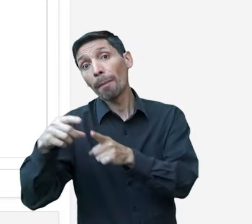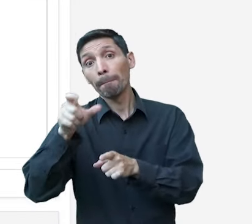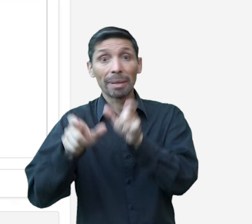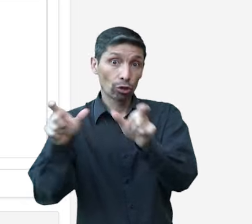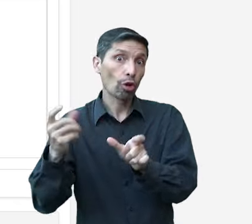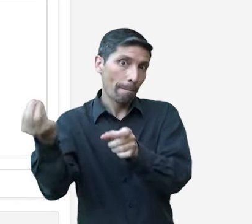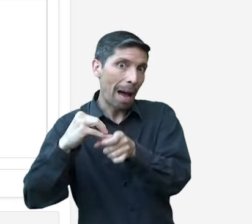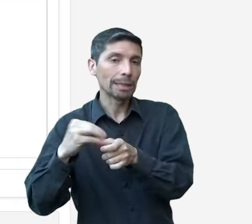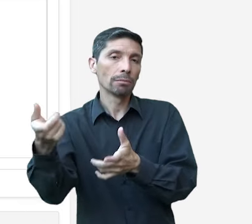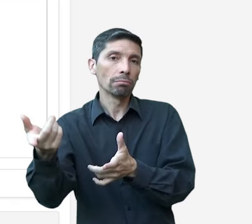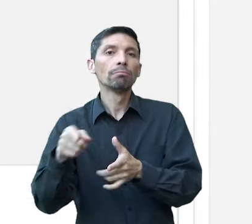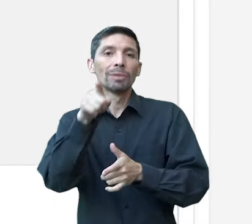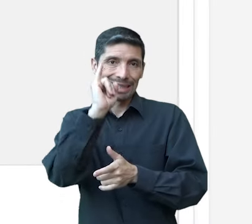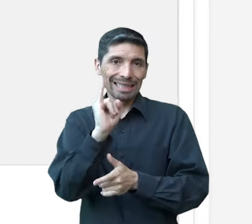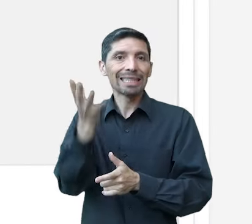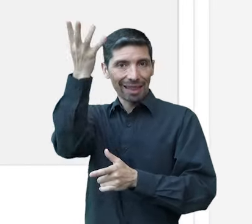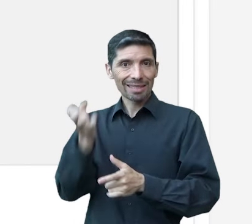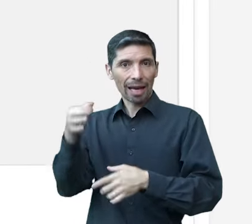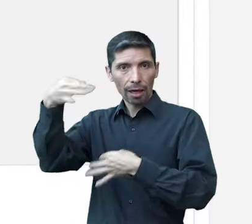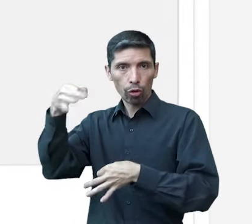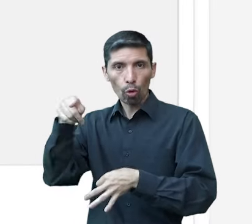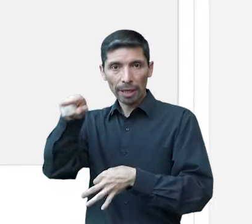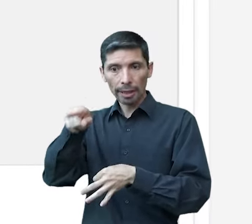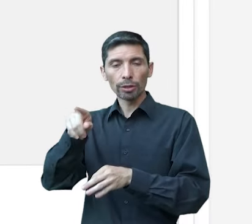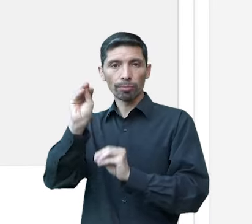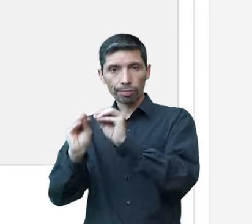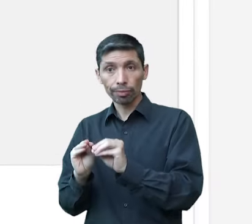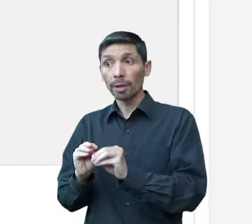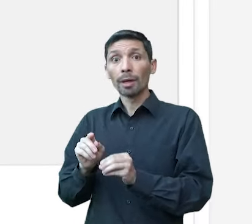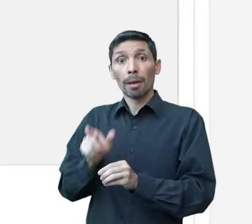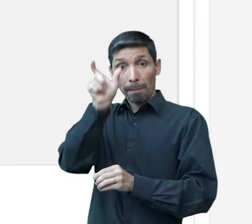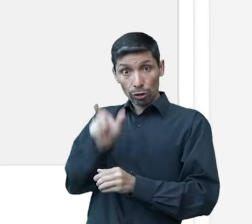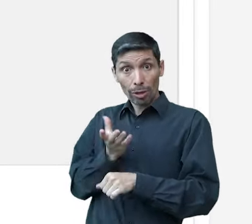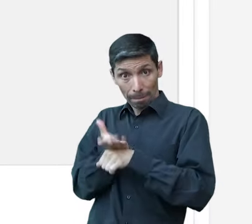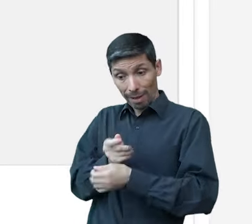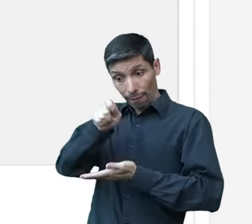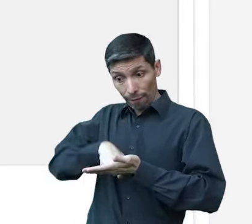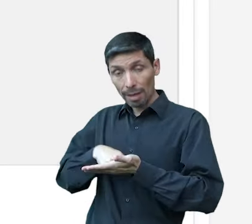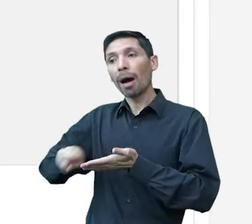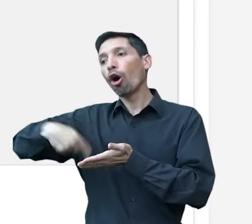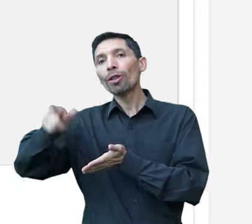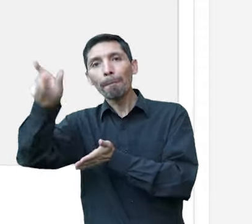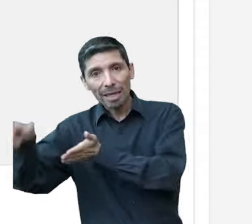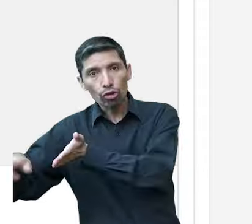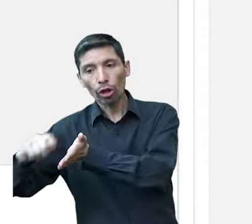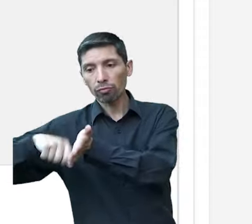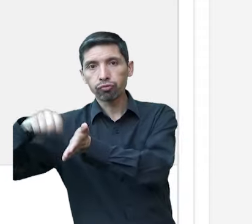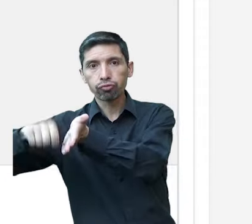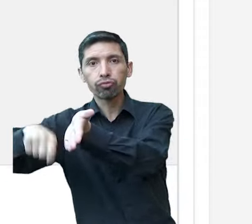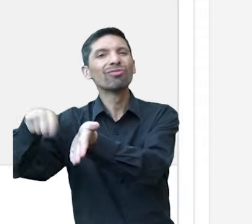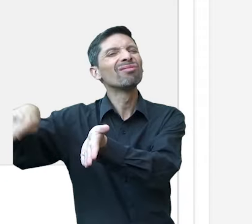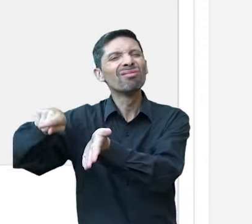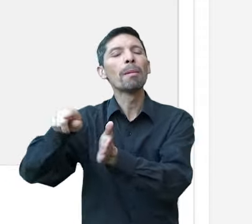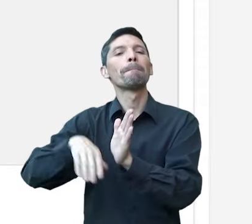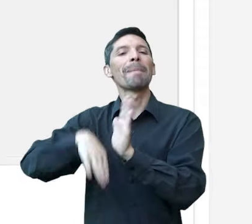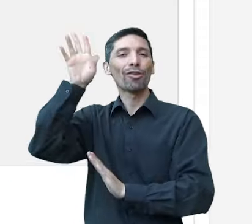personas, debes descargar el formulario de solicitud, el que debe ser firmado por él o la solicitante y por todas las personas mayores de edad